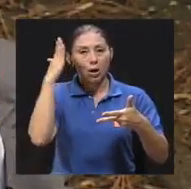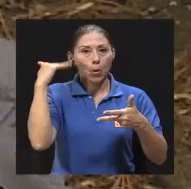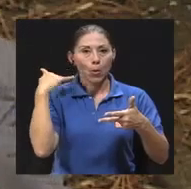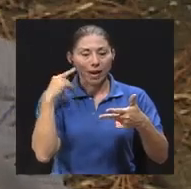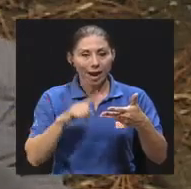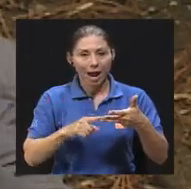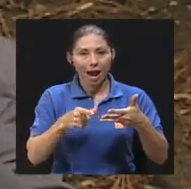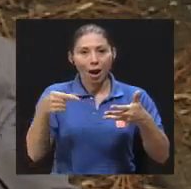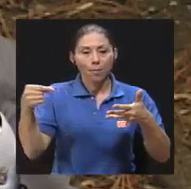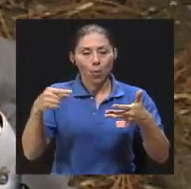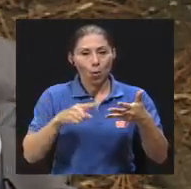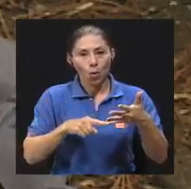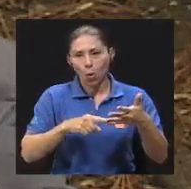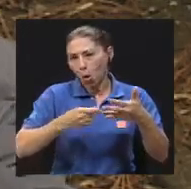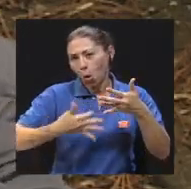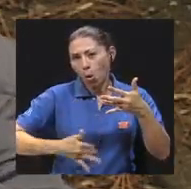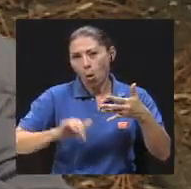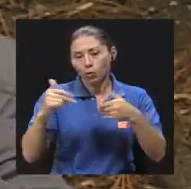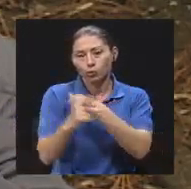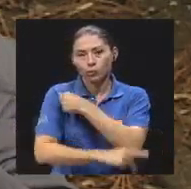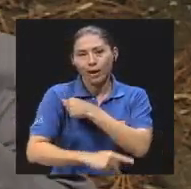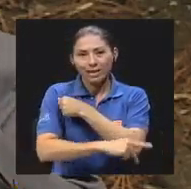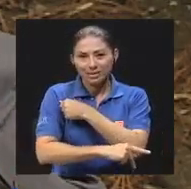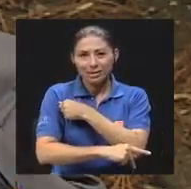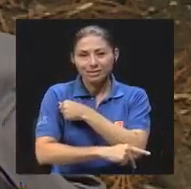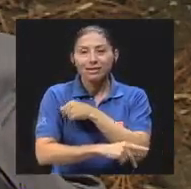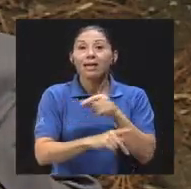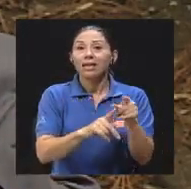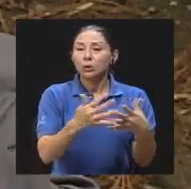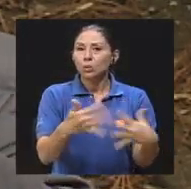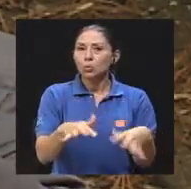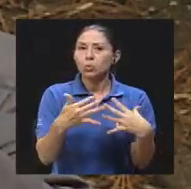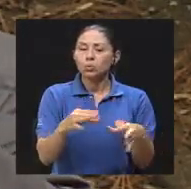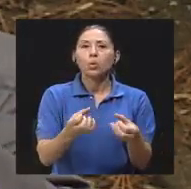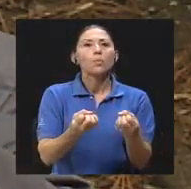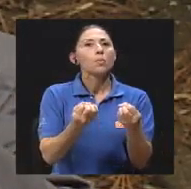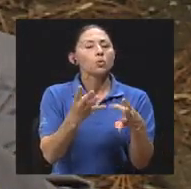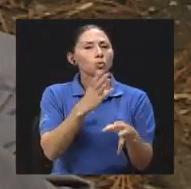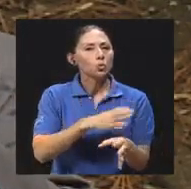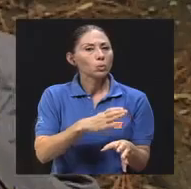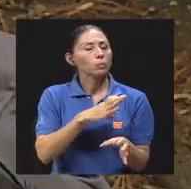Corea, junto con otros países del mundo, que hay una marcada y